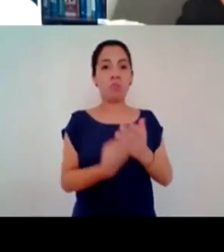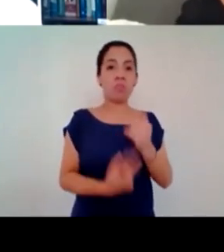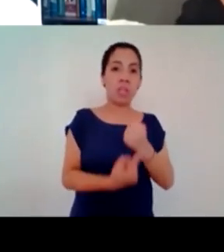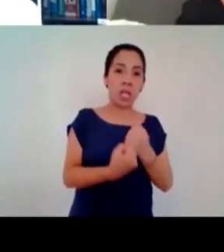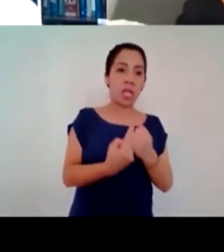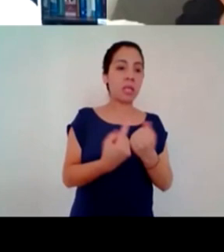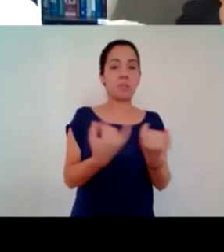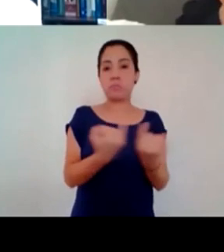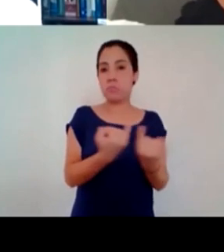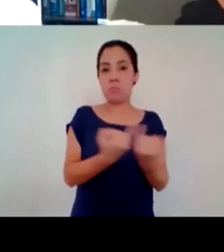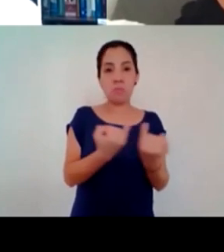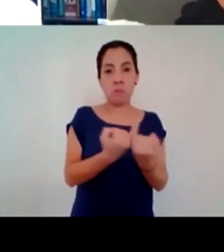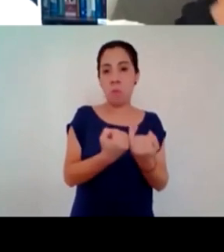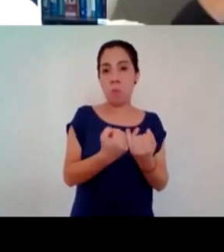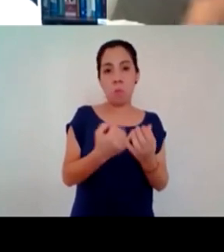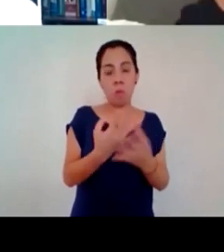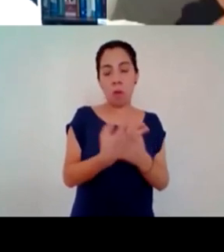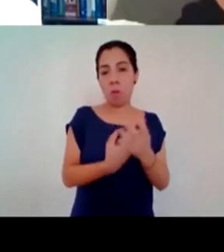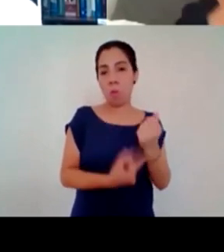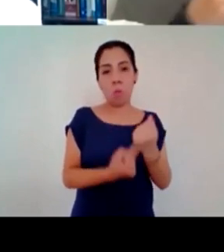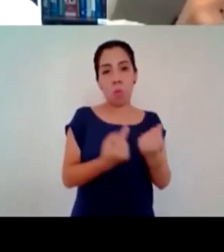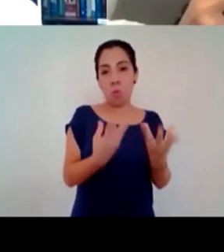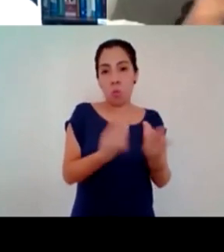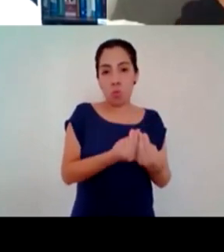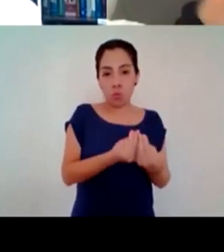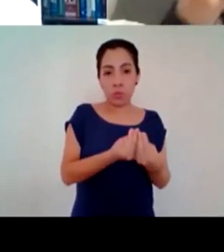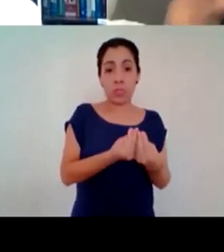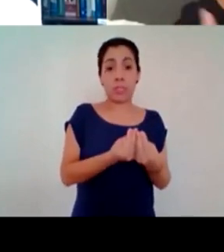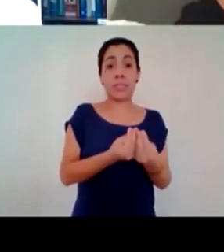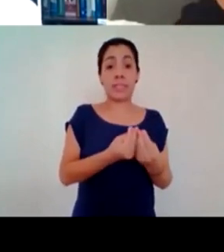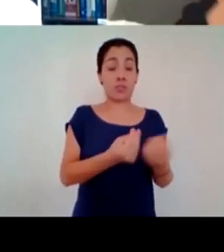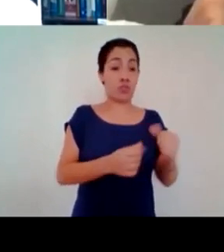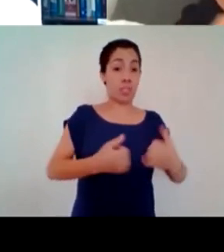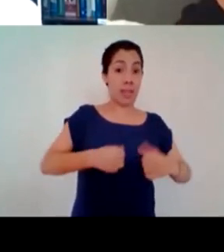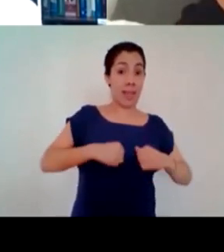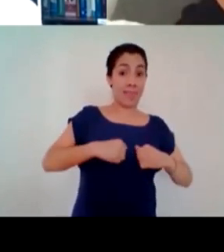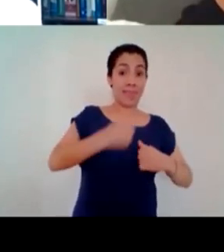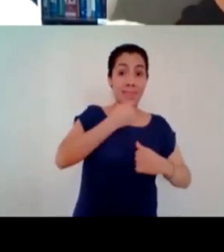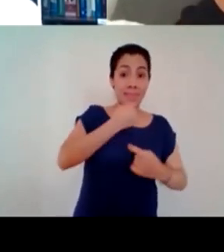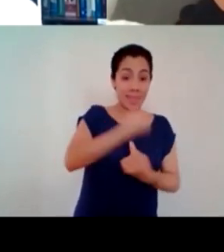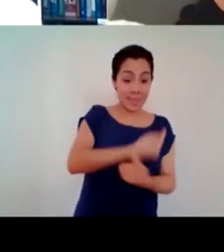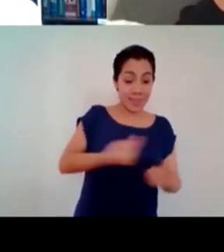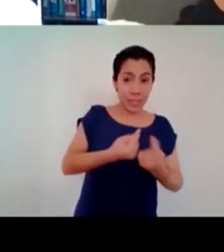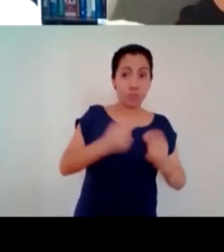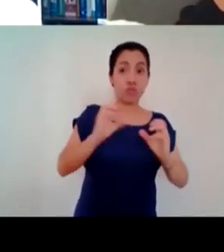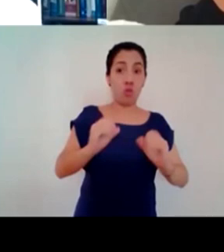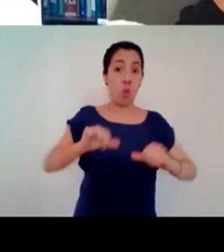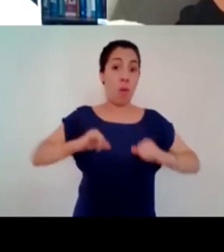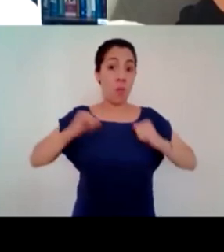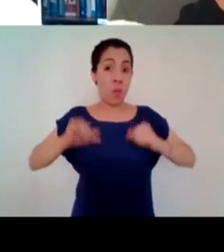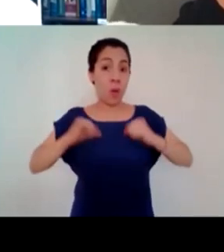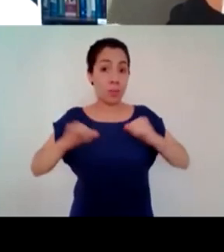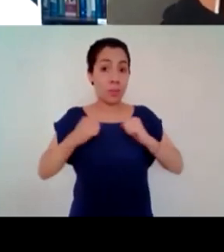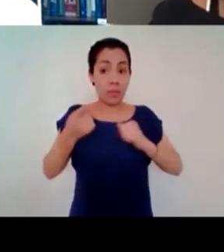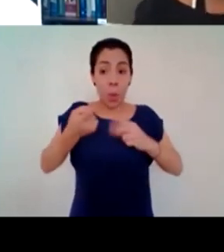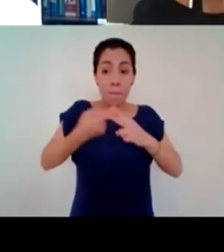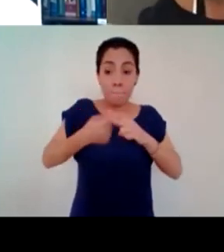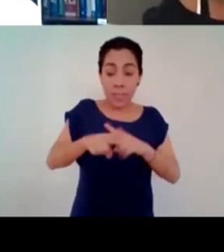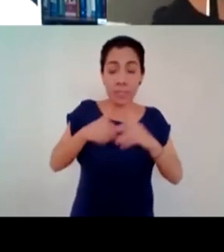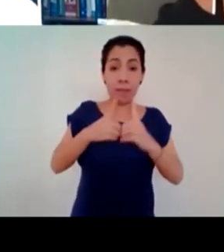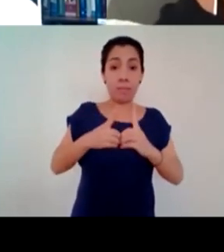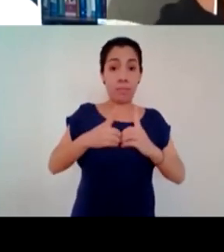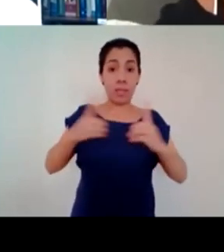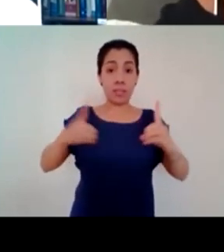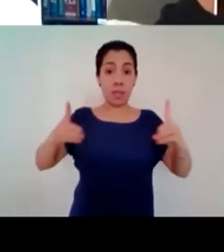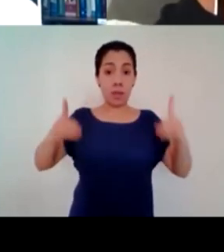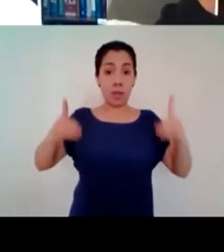de la niñez, una etapa de la adolescencia, donde estos niños están en desarrollo, están en pleno desarrollo, y lo que nos pasa a veces muchísimo, por ejemplo,